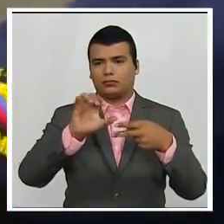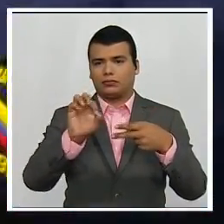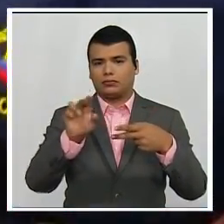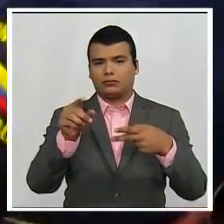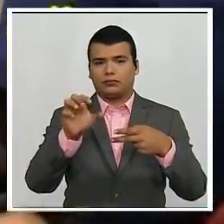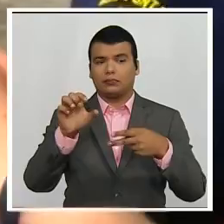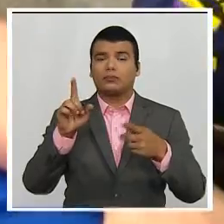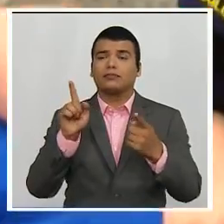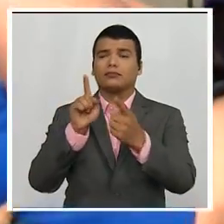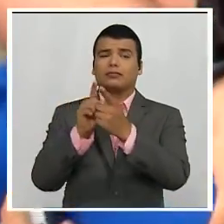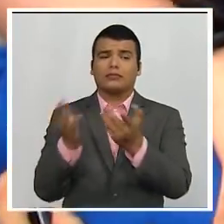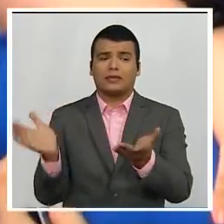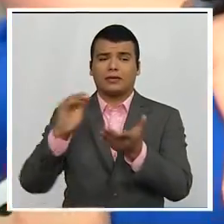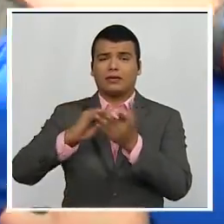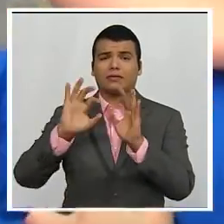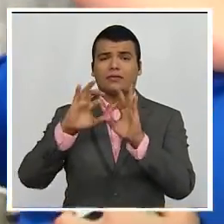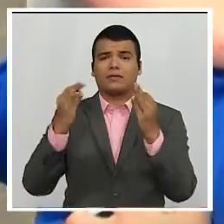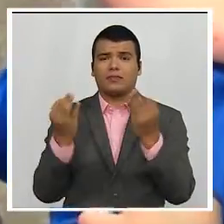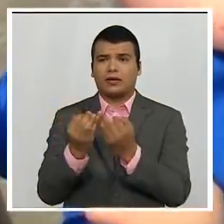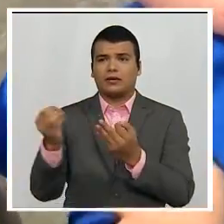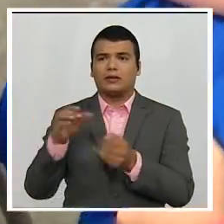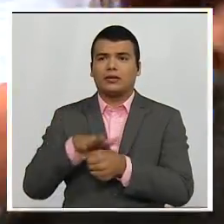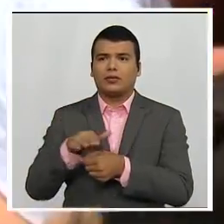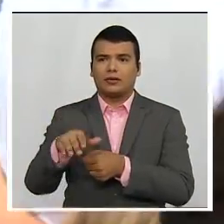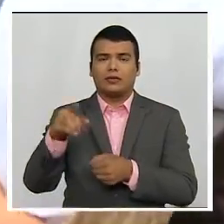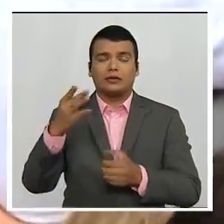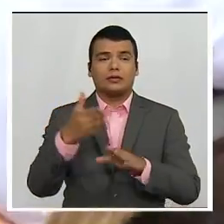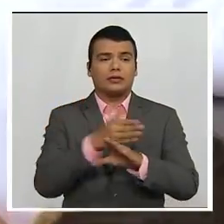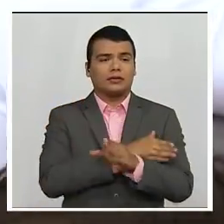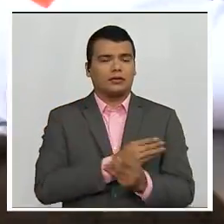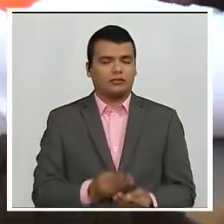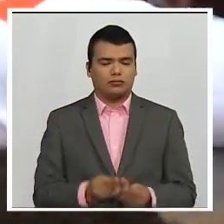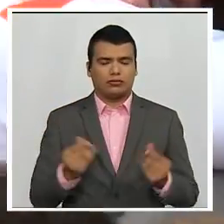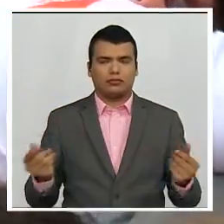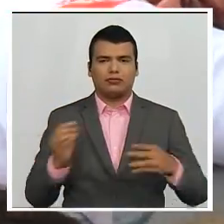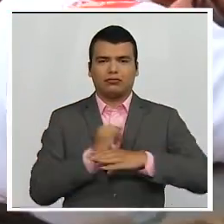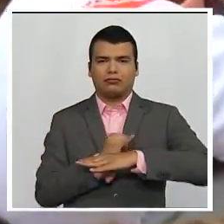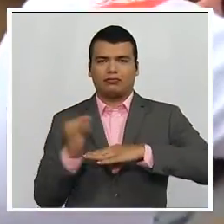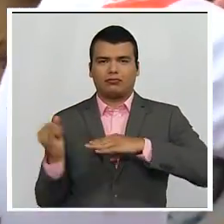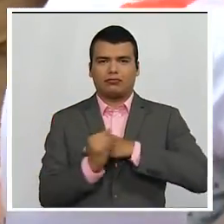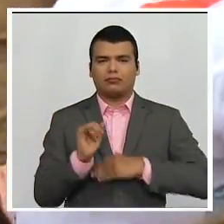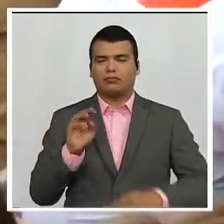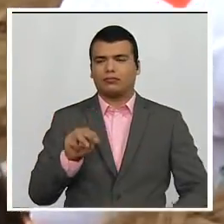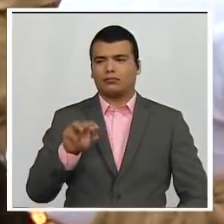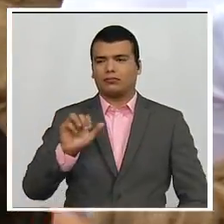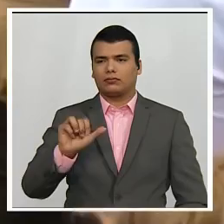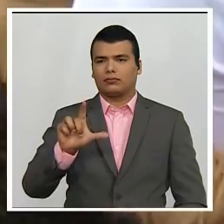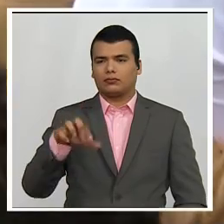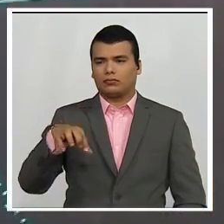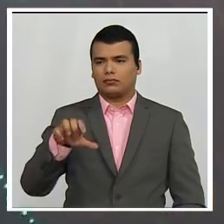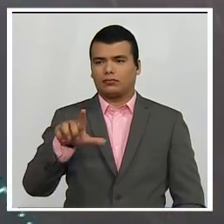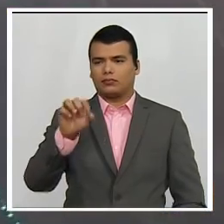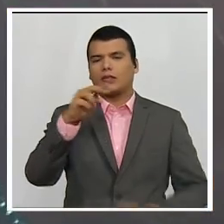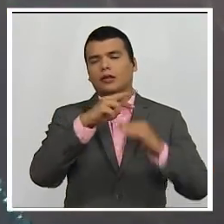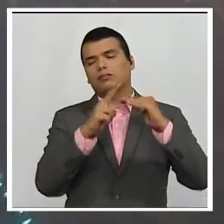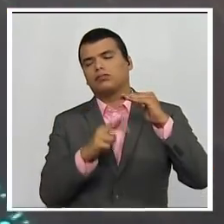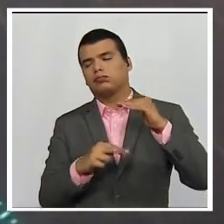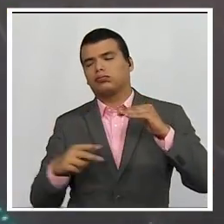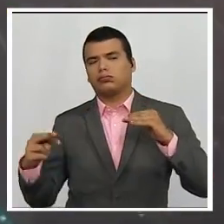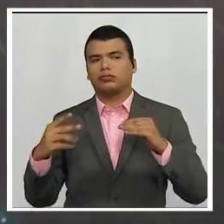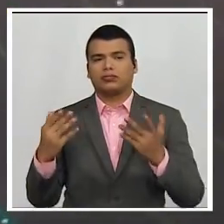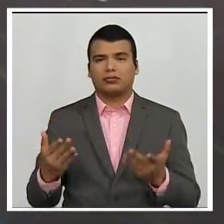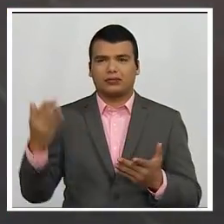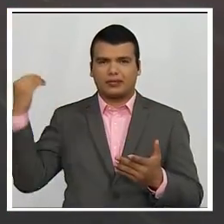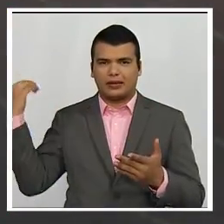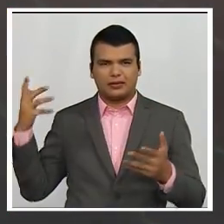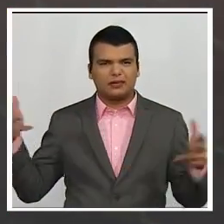tras una semana de angustia luego de desaparecer cuando usaban en isla malpelo en jurisdicción del puerto el emotivo momento se dio después de